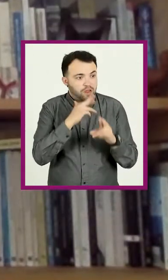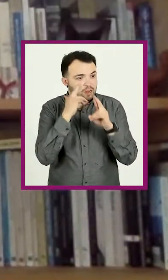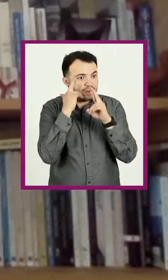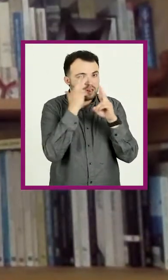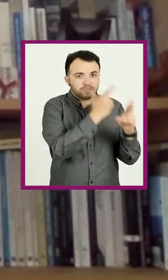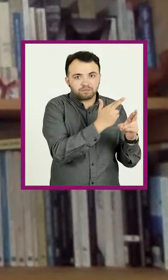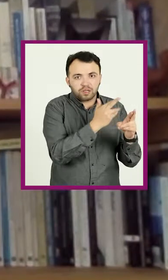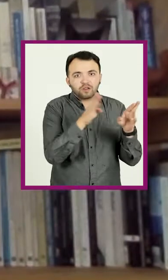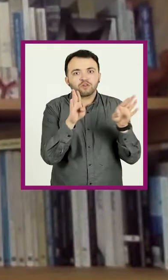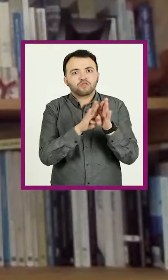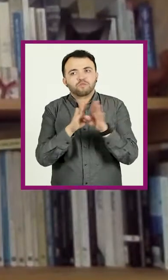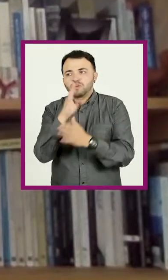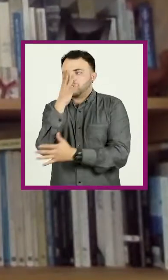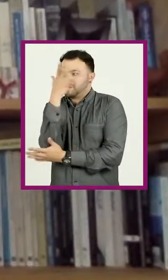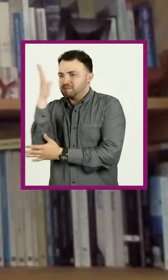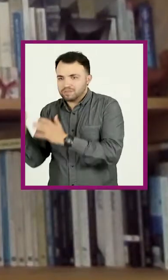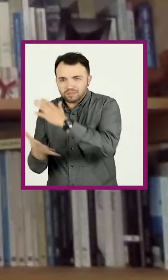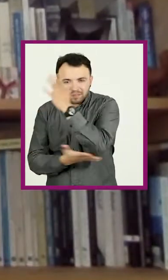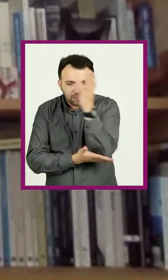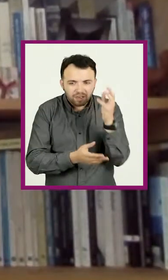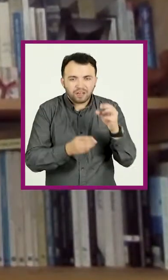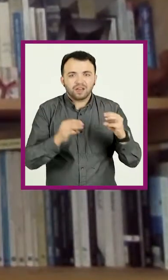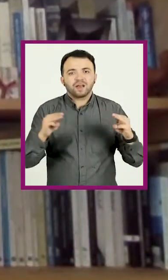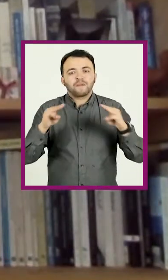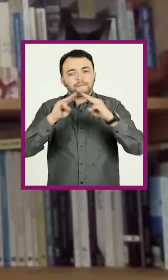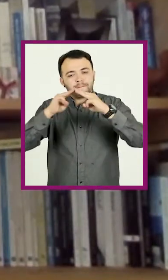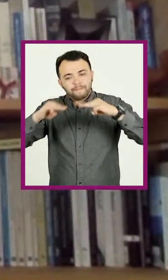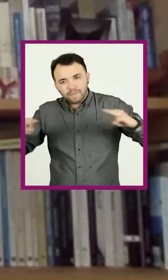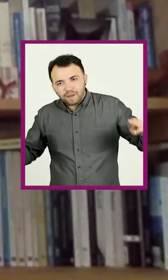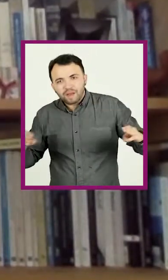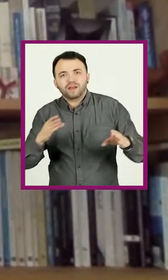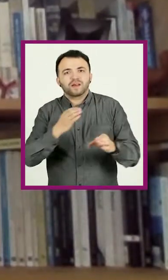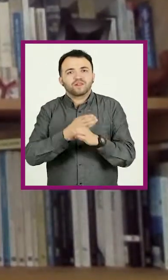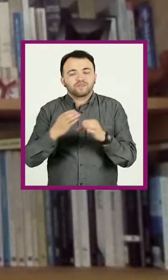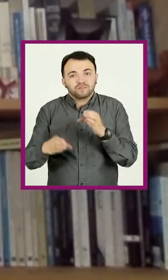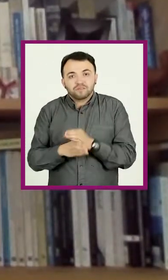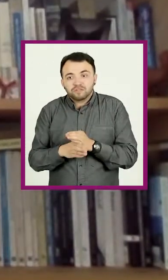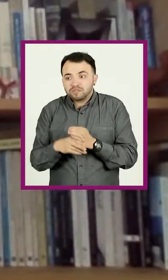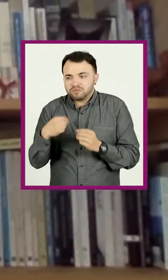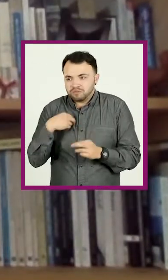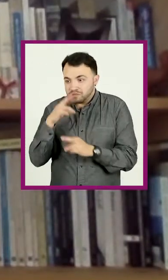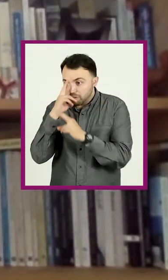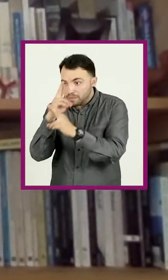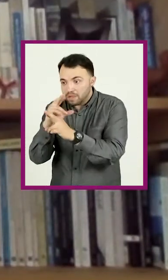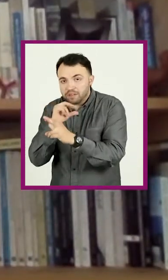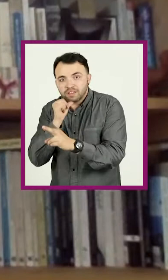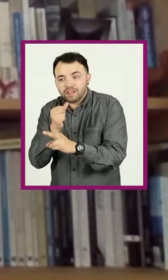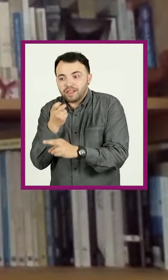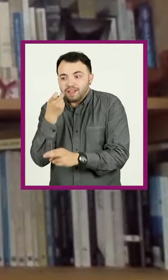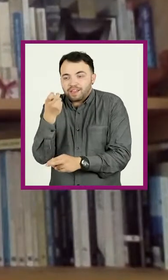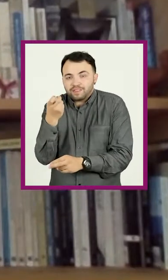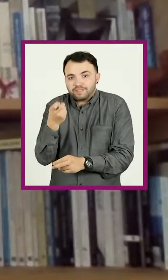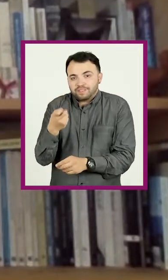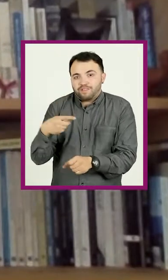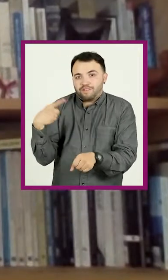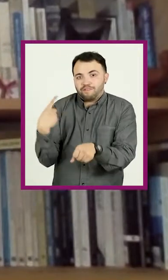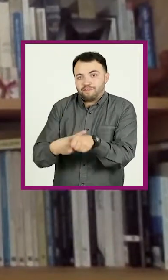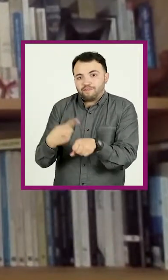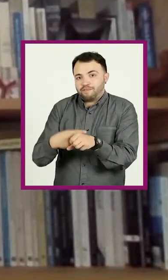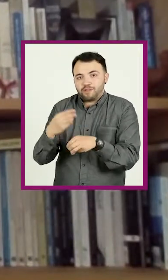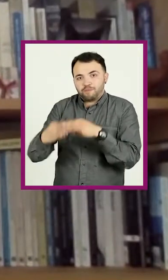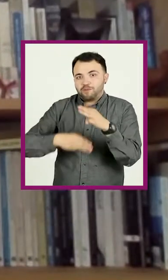ecosistemas naturales, el equilibrio de todos los seres vivos, esto enferma al mundo entero y nos enferma a nosotros